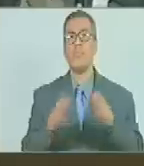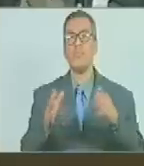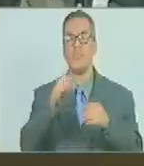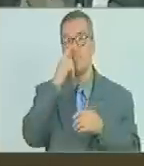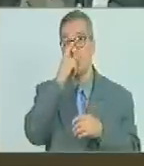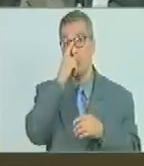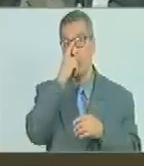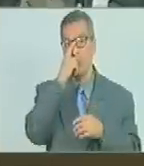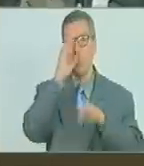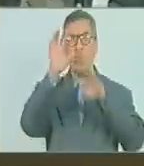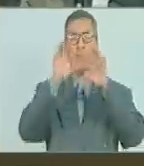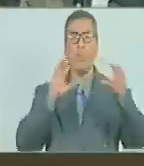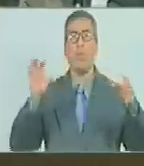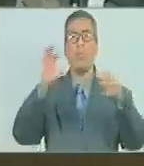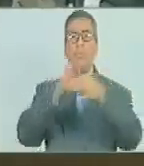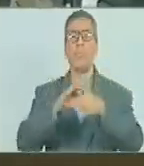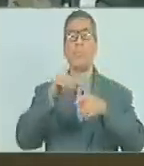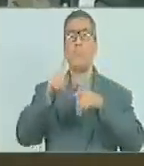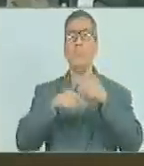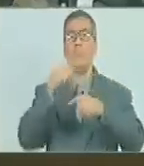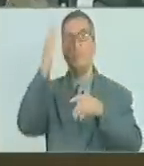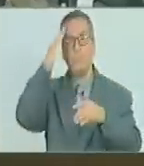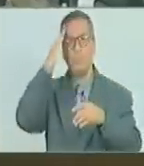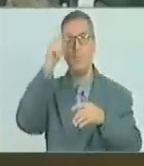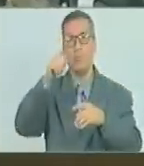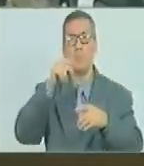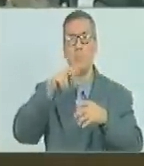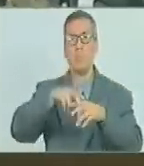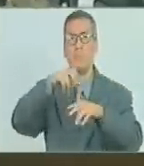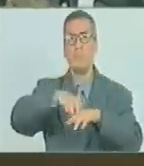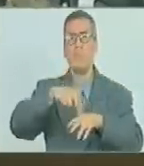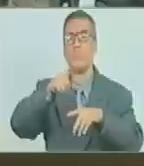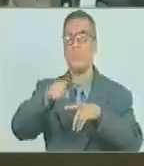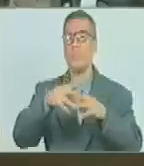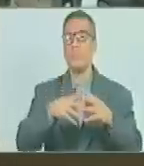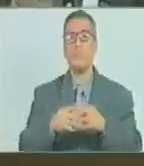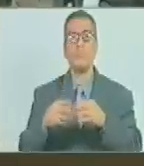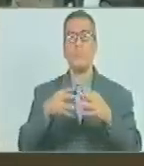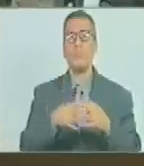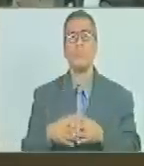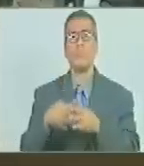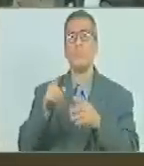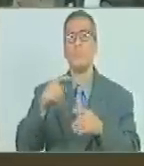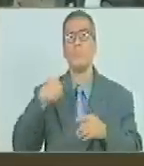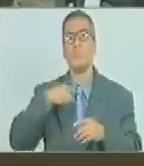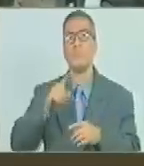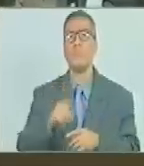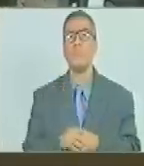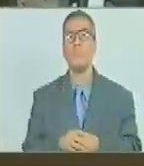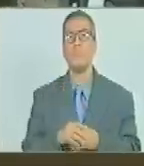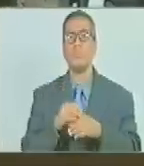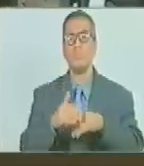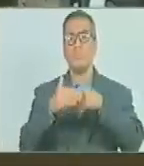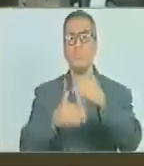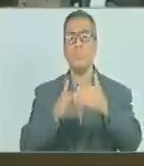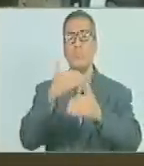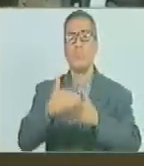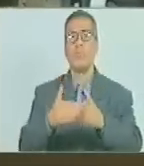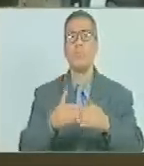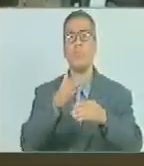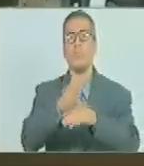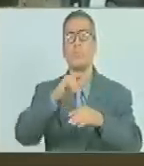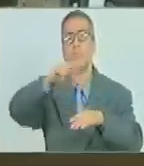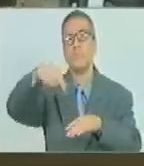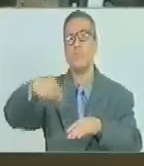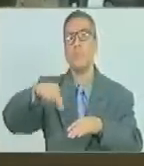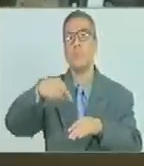multilaterales como Naciones Unidas, porque sabemos que ellos también se arrastran a los imperios, deberíamos avanzar en una gran cruzada